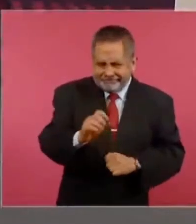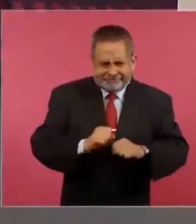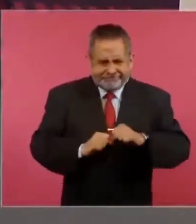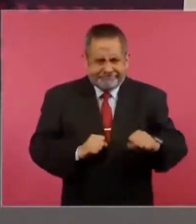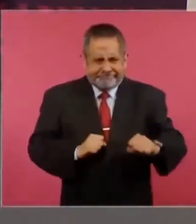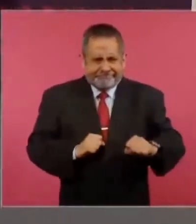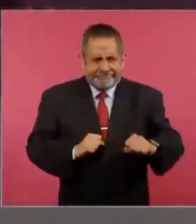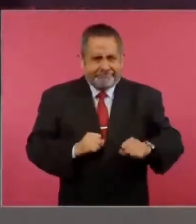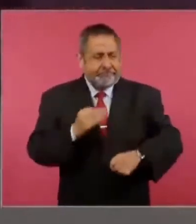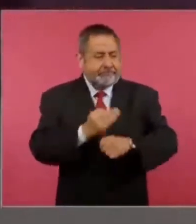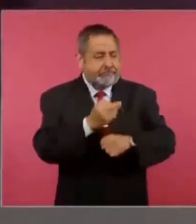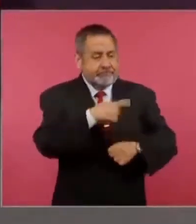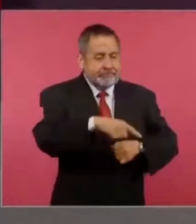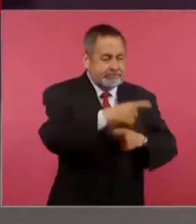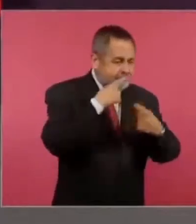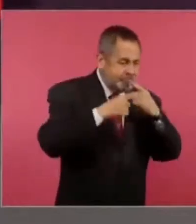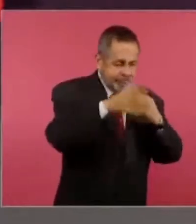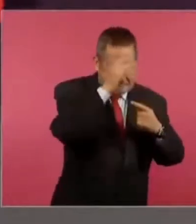en contra.